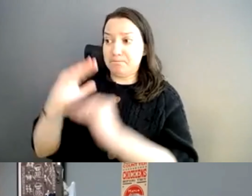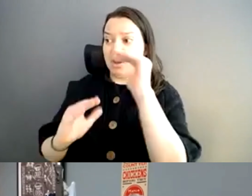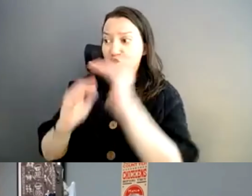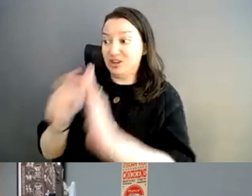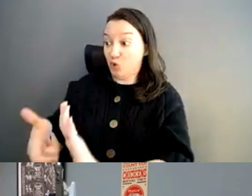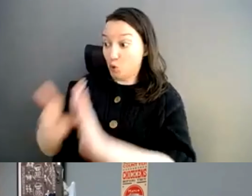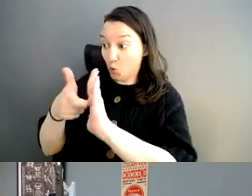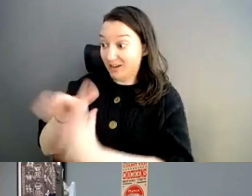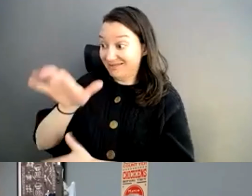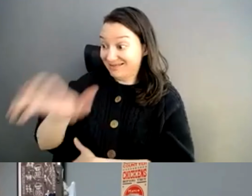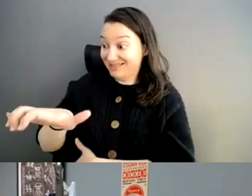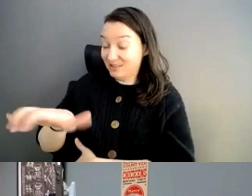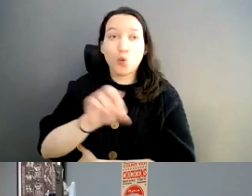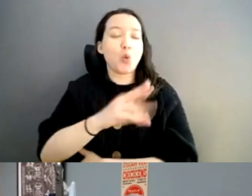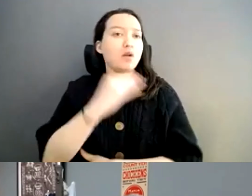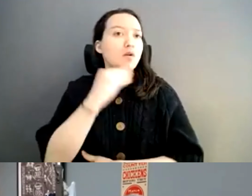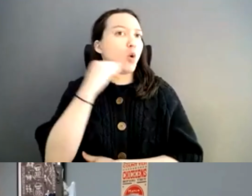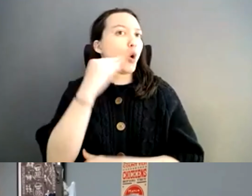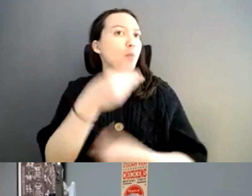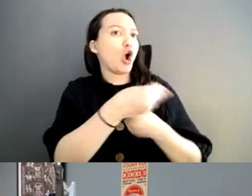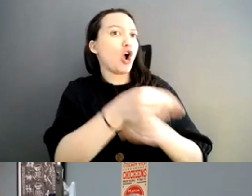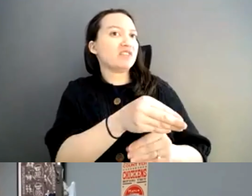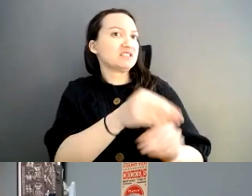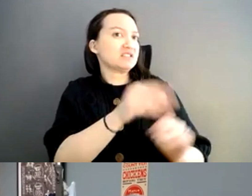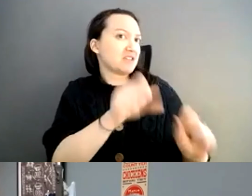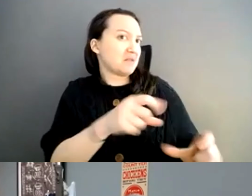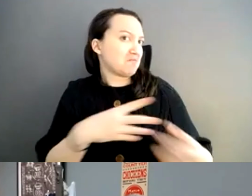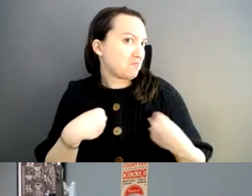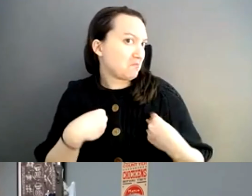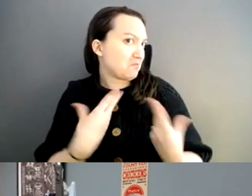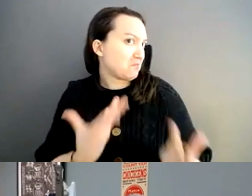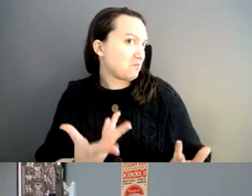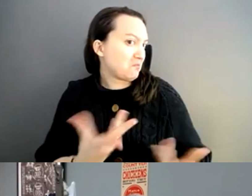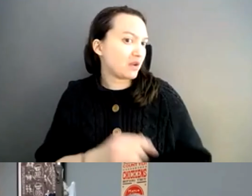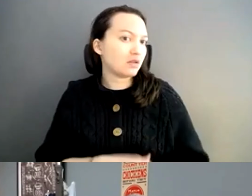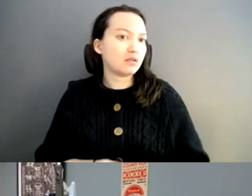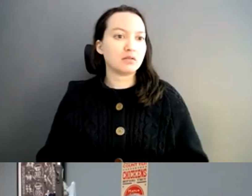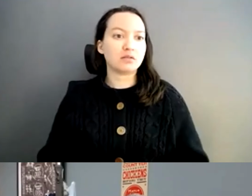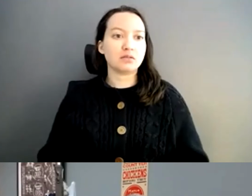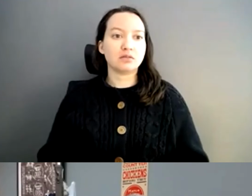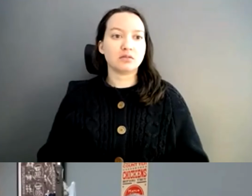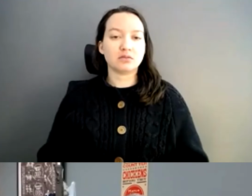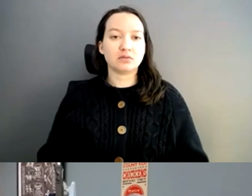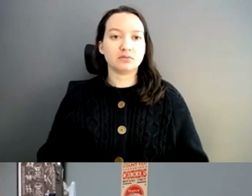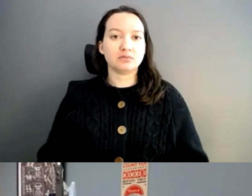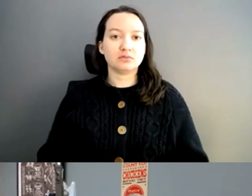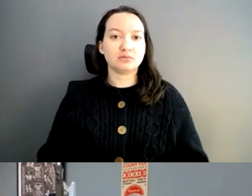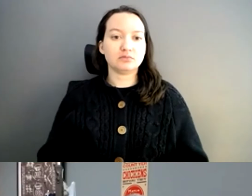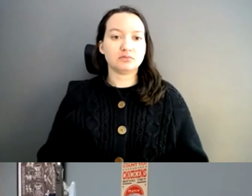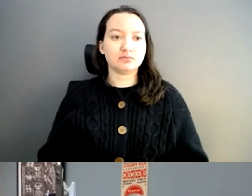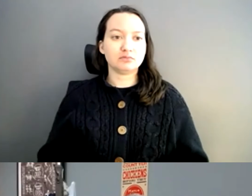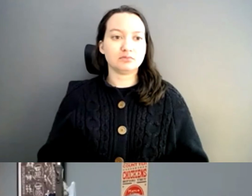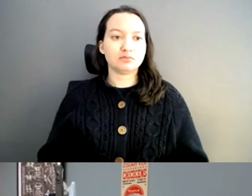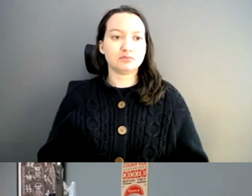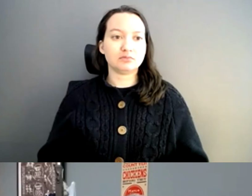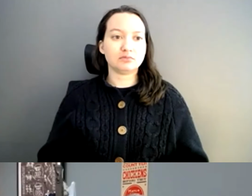and mortar es requerido o si la oficina a domicilio es aceptable para la